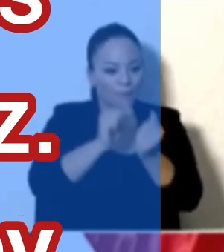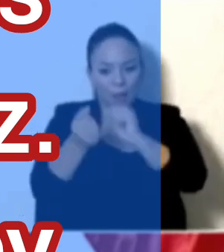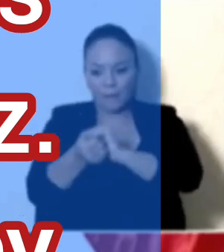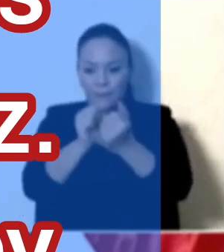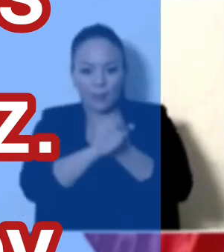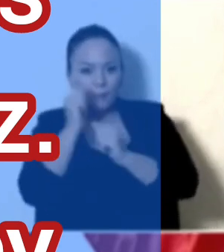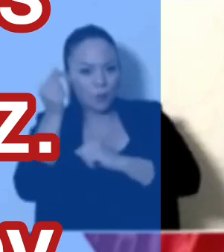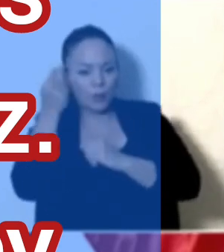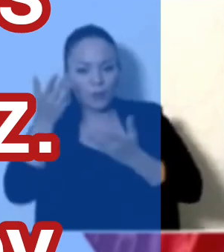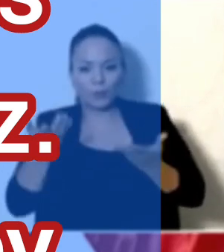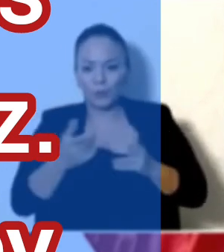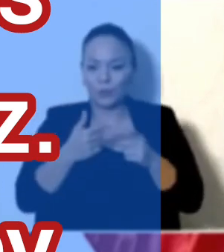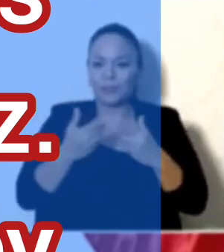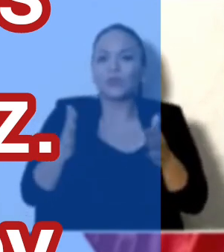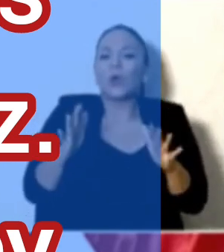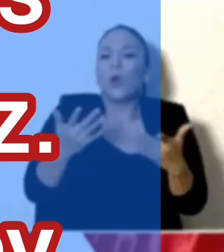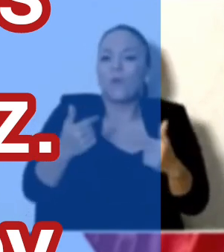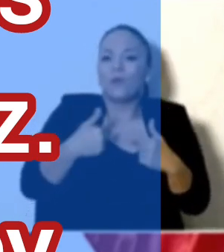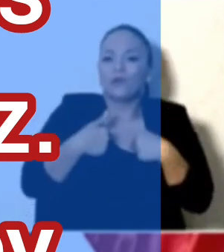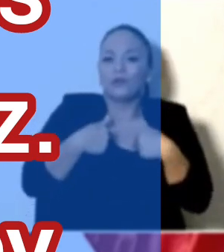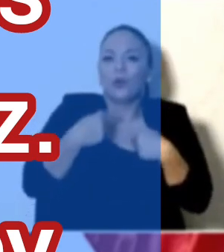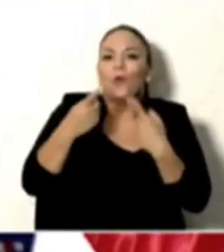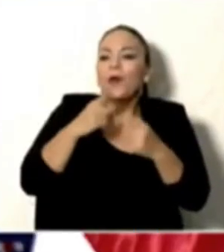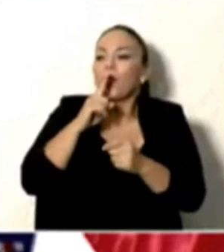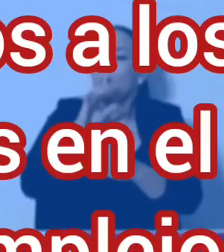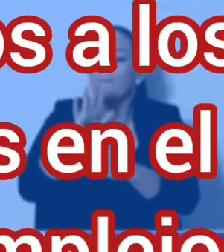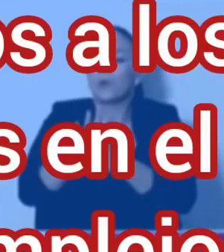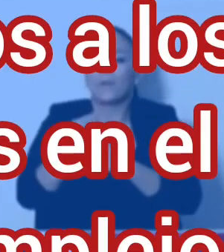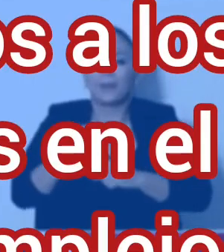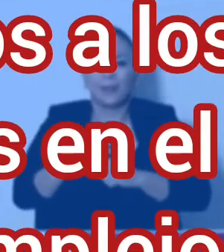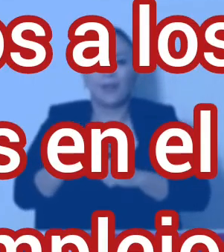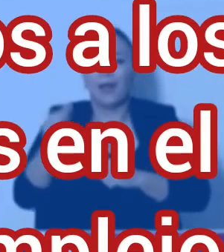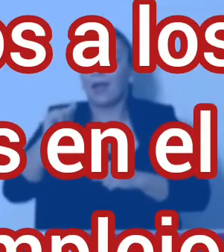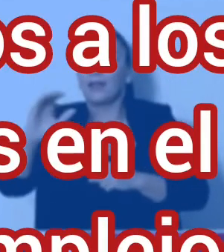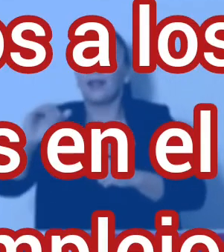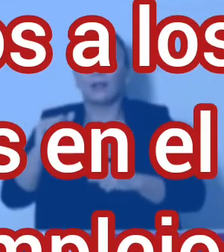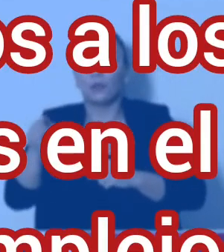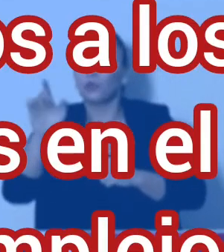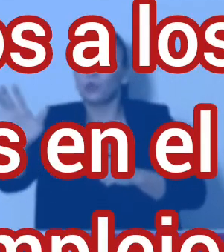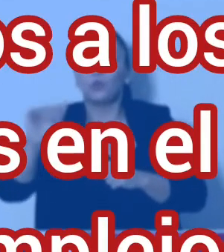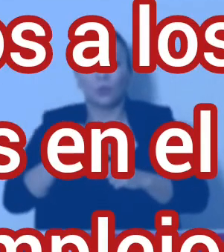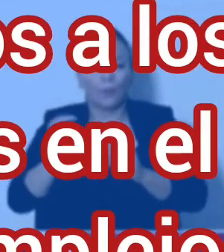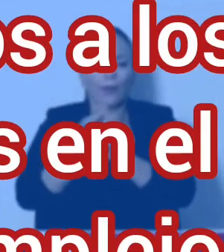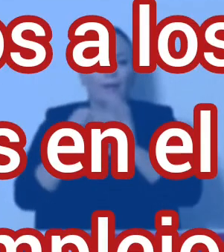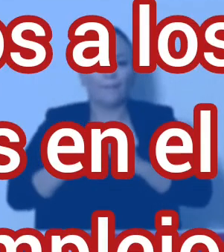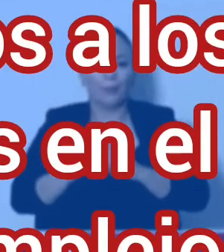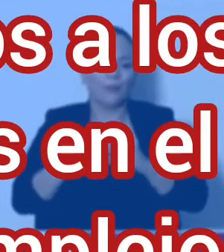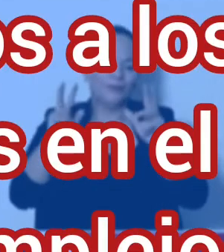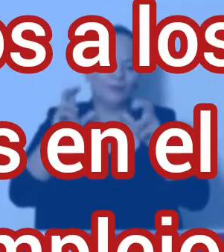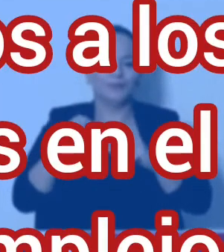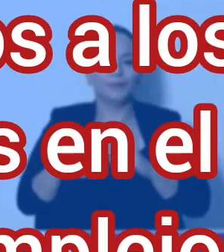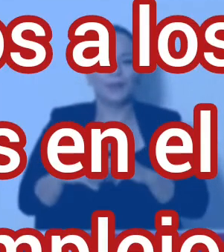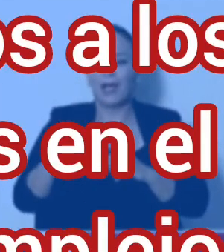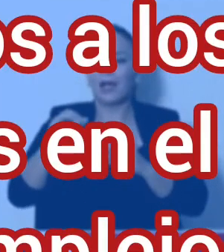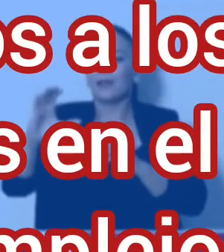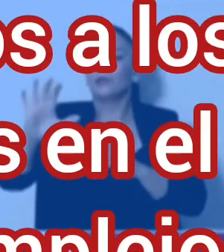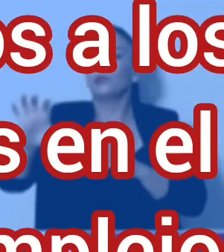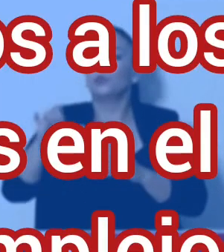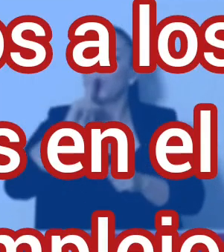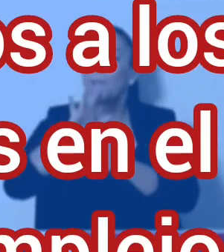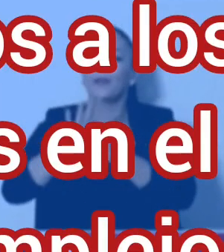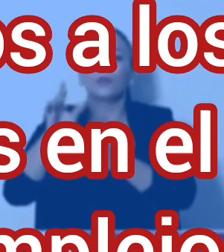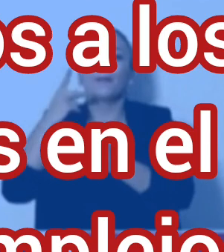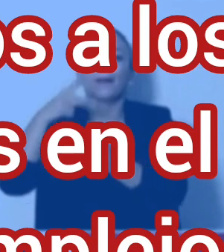a prometer a alguien que va a hacer usted con el aguinaldo de 2 años de aquí y lo voy a endeudar. Entonces la Unión Europea